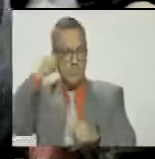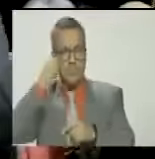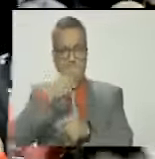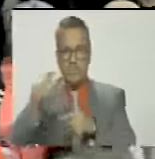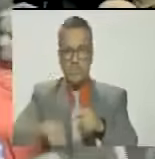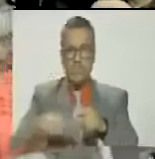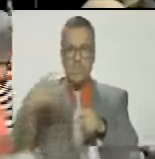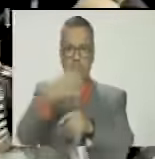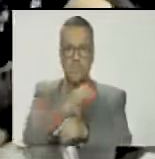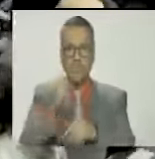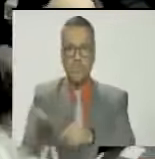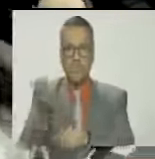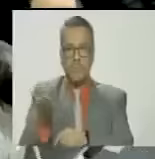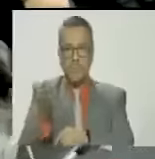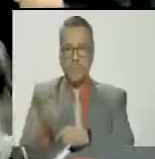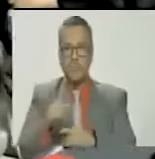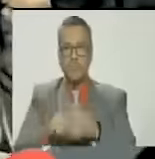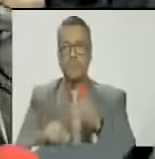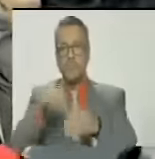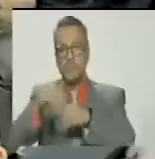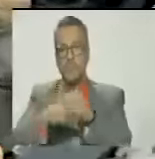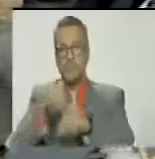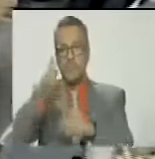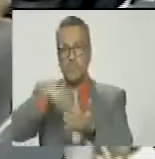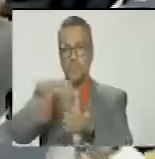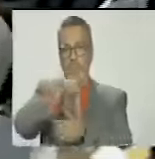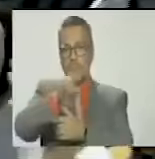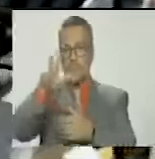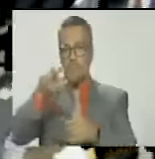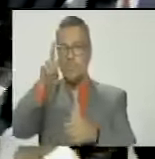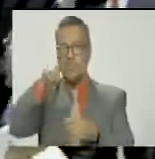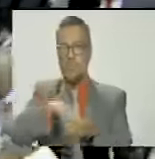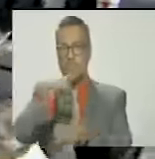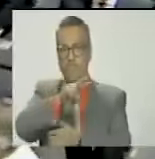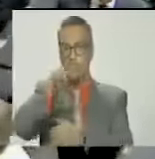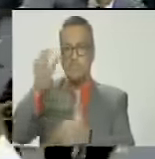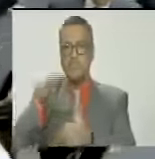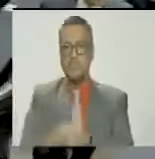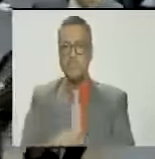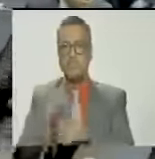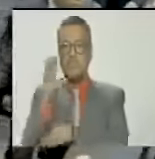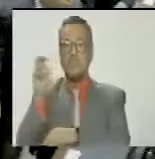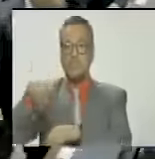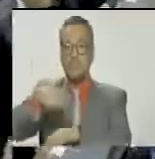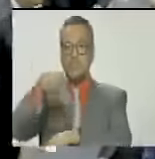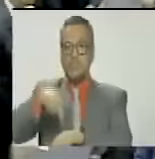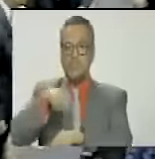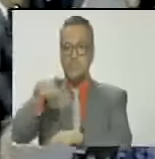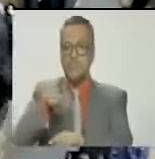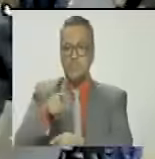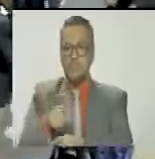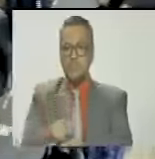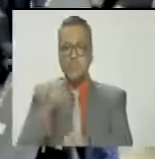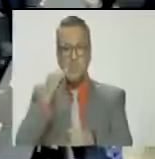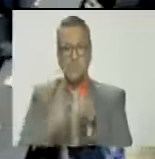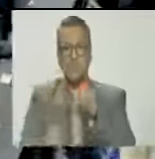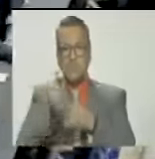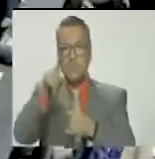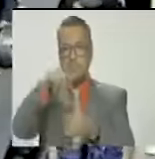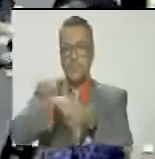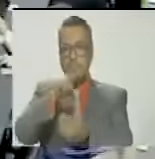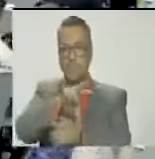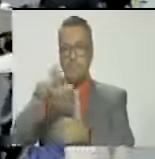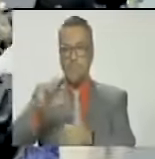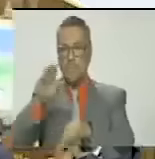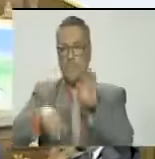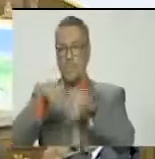los logros más importantes del periodo legislativo 2023-2024, donde la Asamblea Nacional culminó este